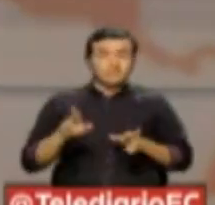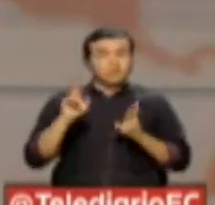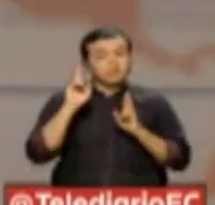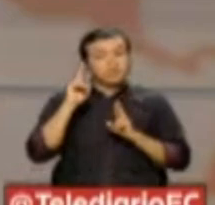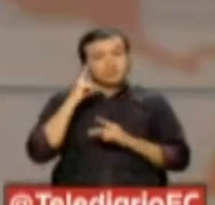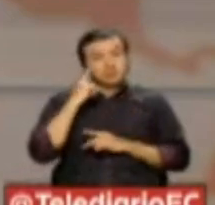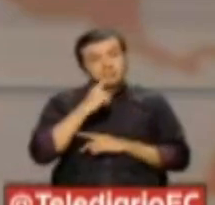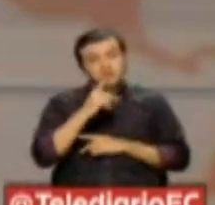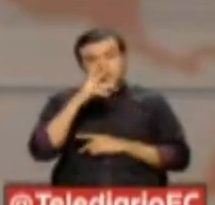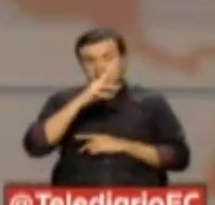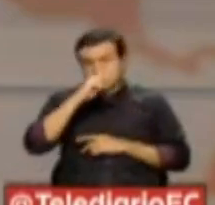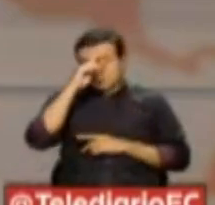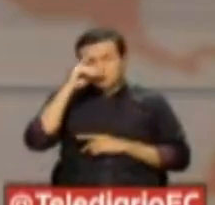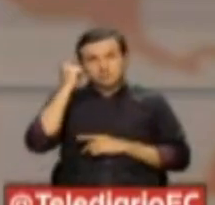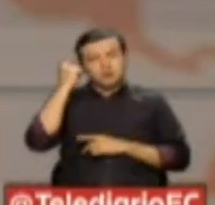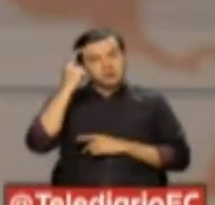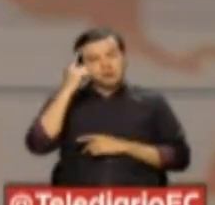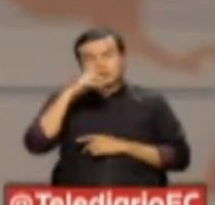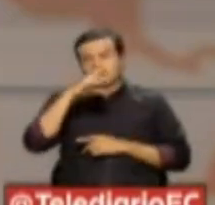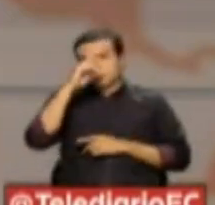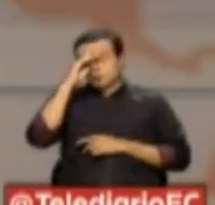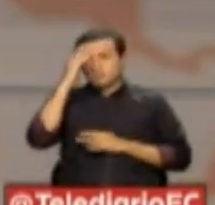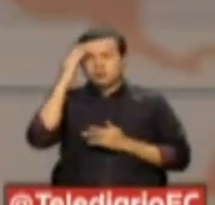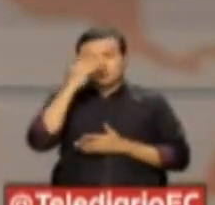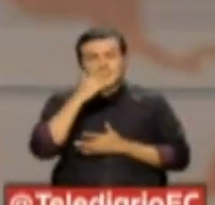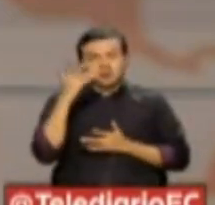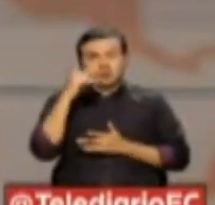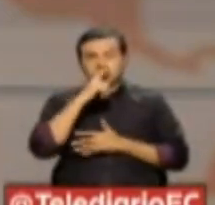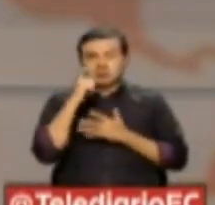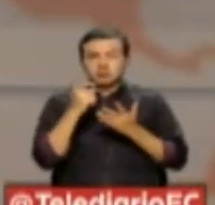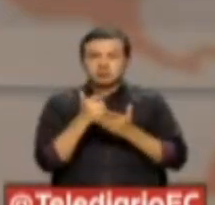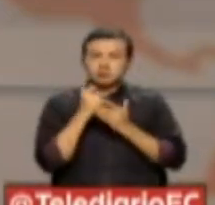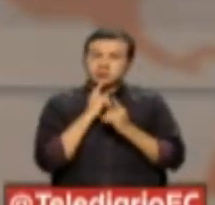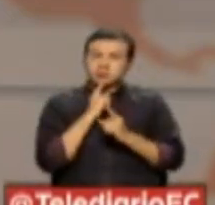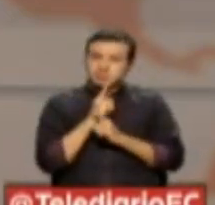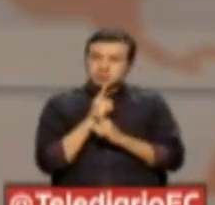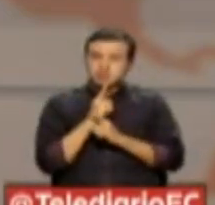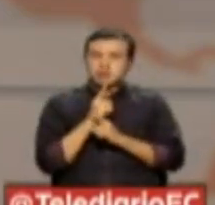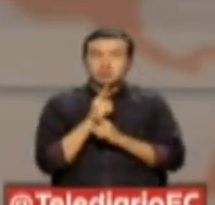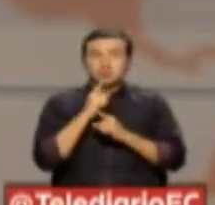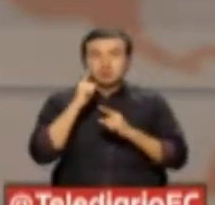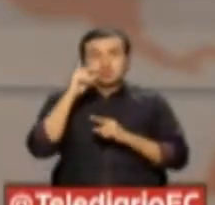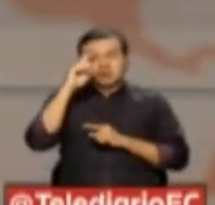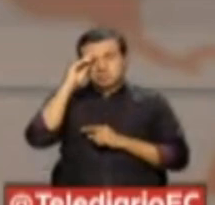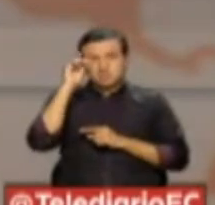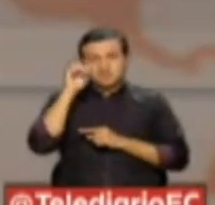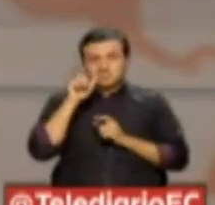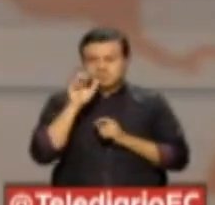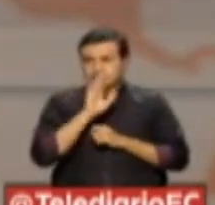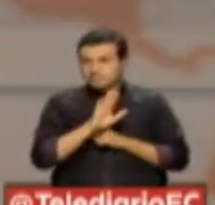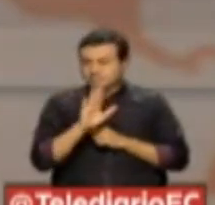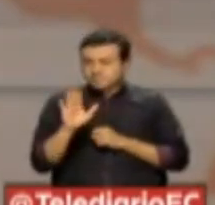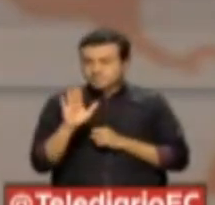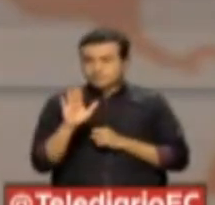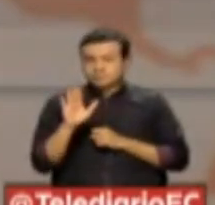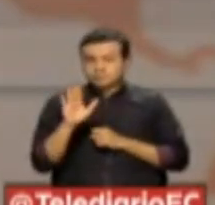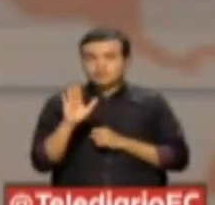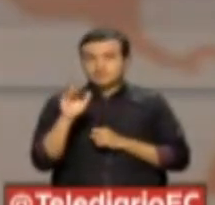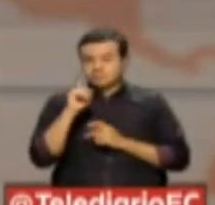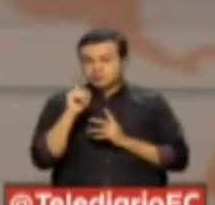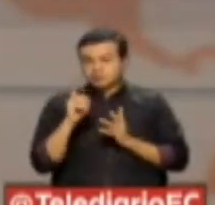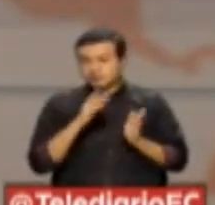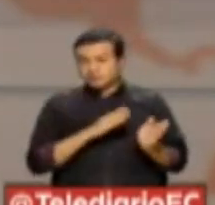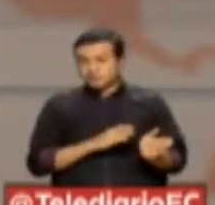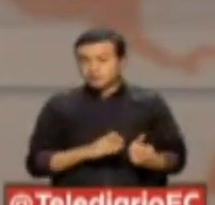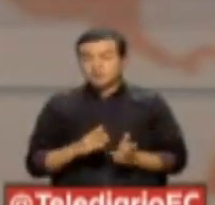podamos aprender estos hechos políticos deberían servir en un esquema pedagógico para la ciudadanía de lo que se requiere